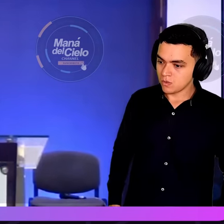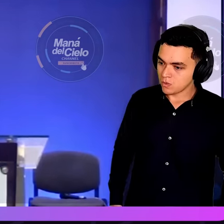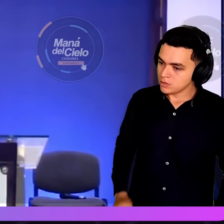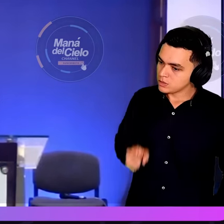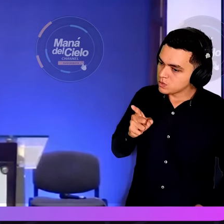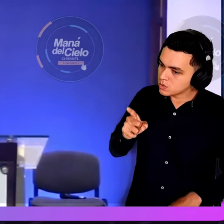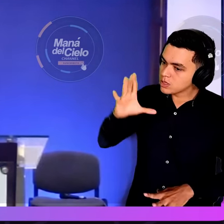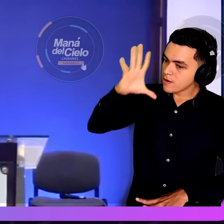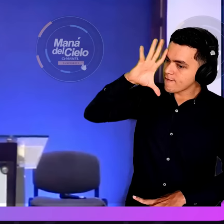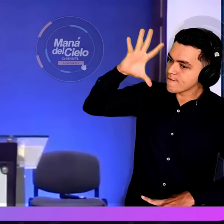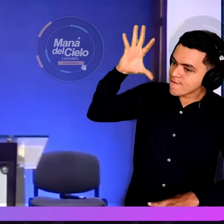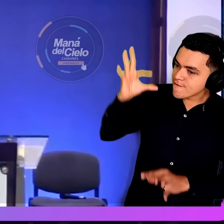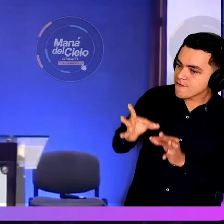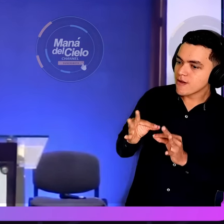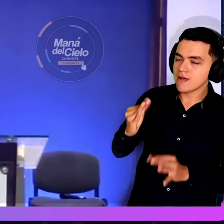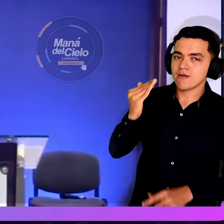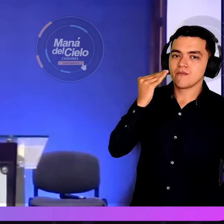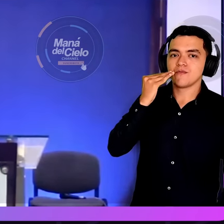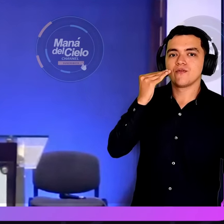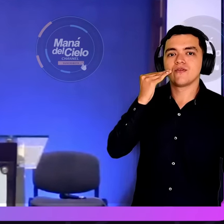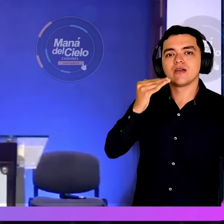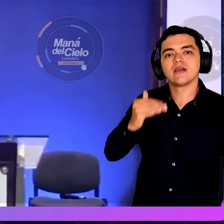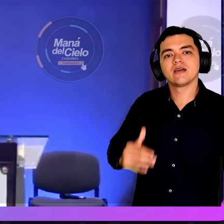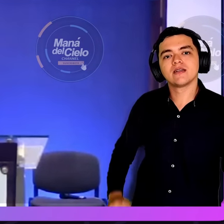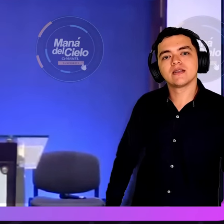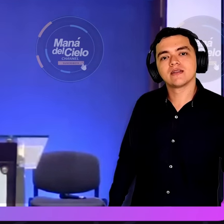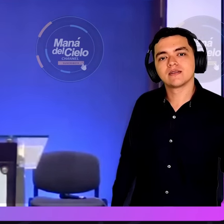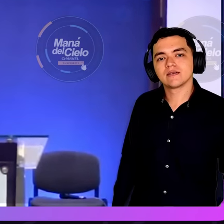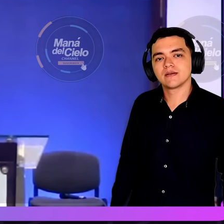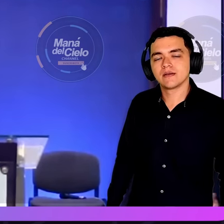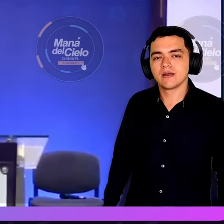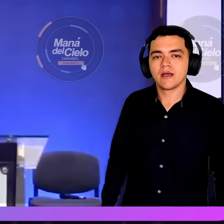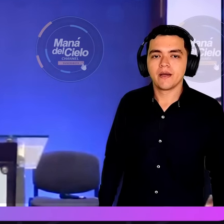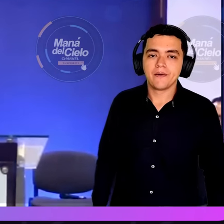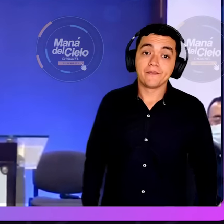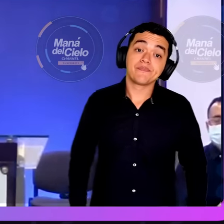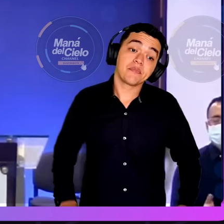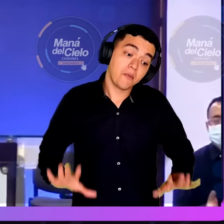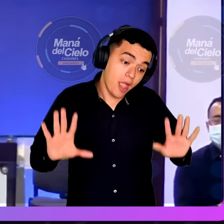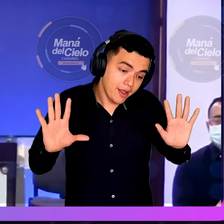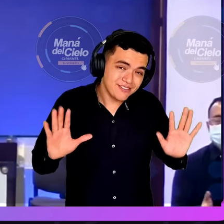me conformo con las migajas que caen de la mesa de mi Señor.